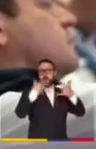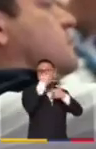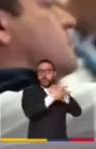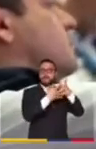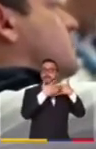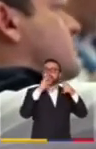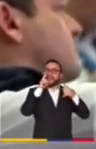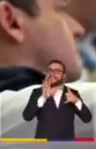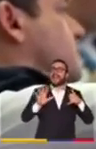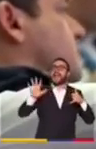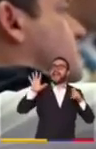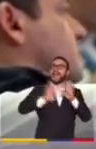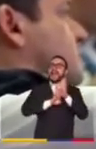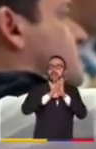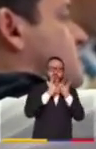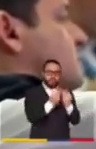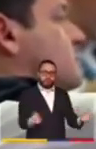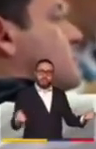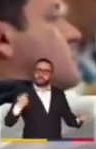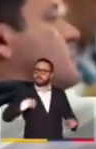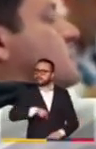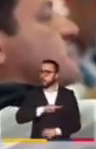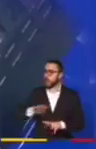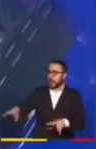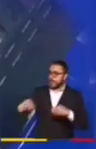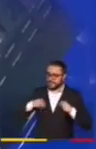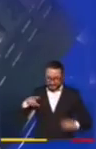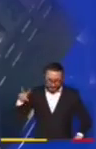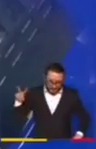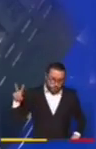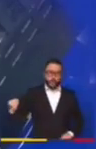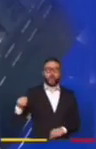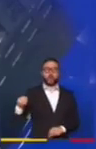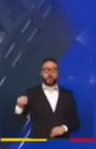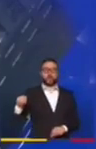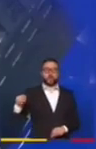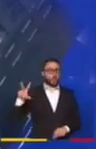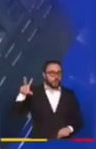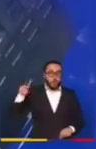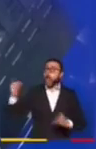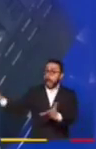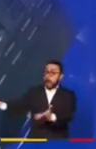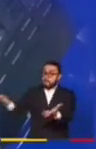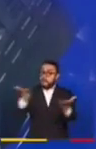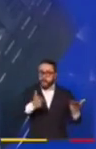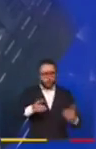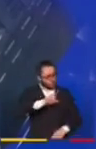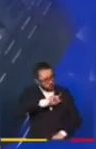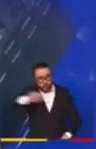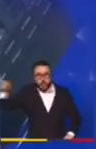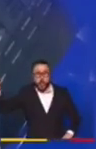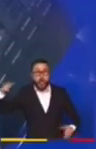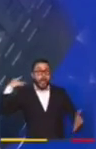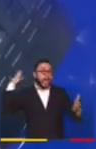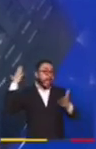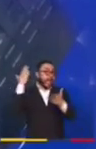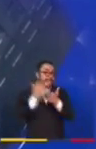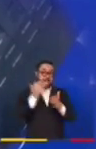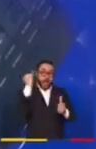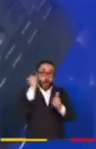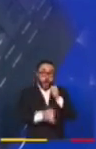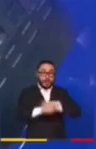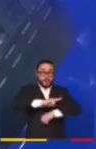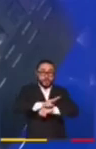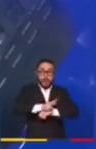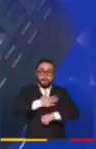nación, y nosotros no lo vamos a permitir. No pasarán hasta el último segundo de mi vida.